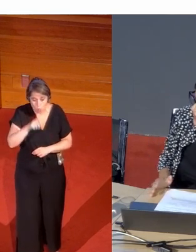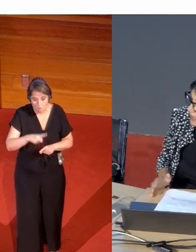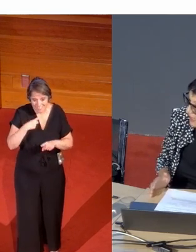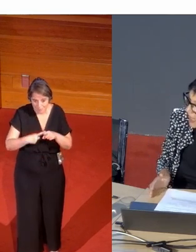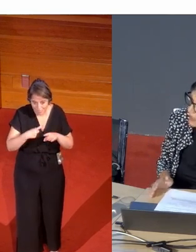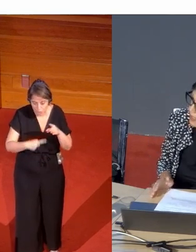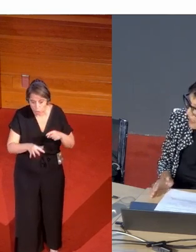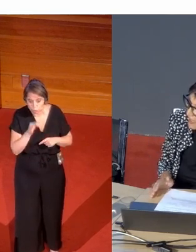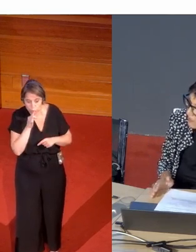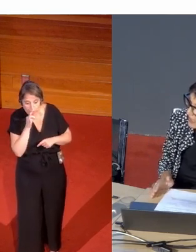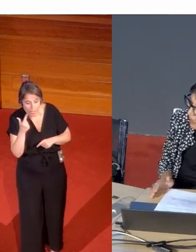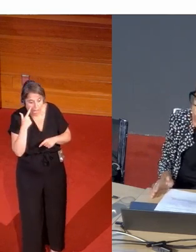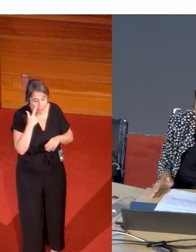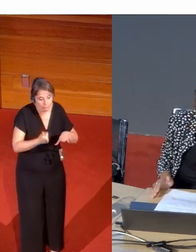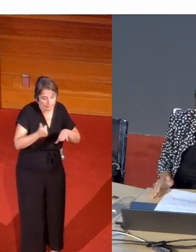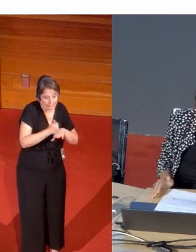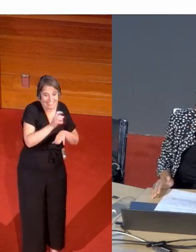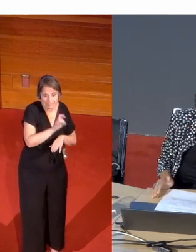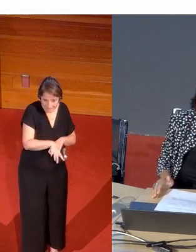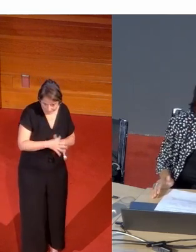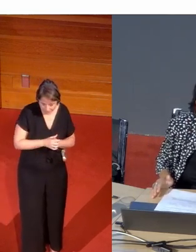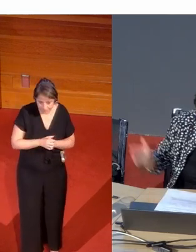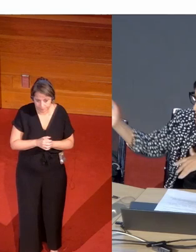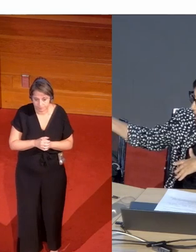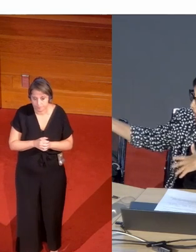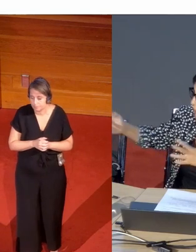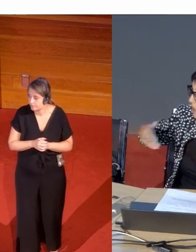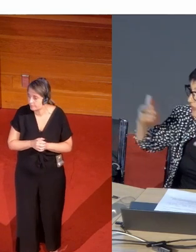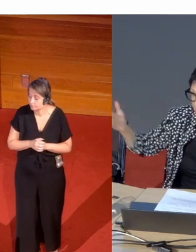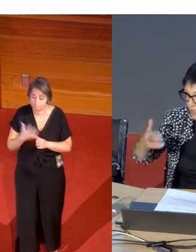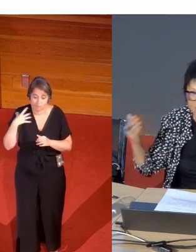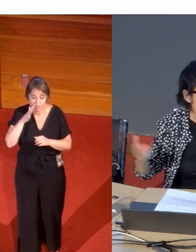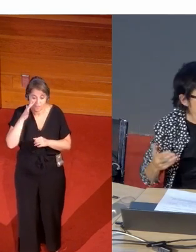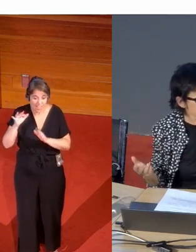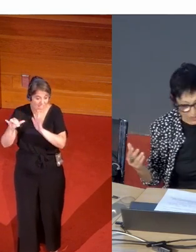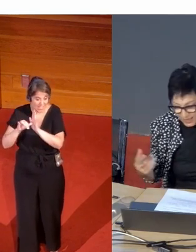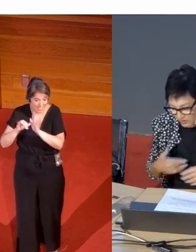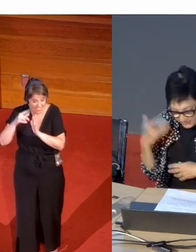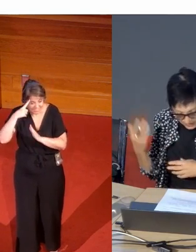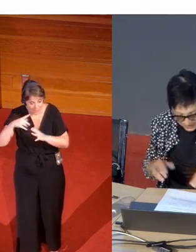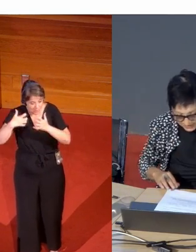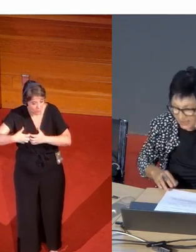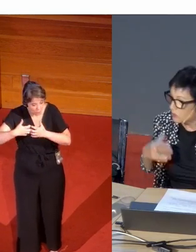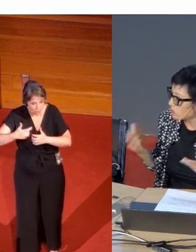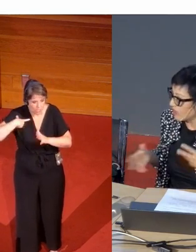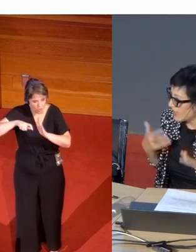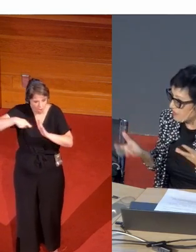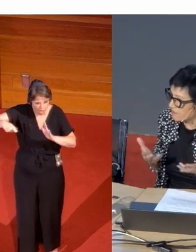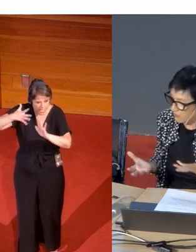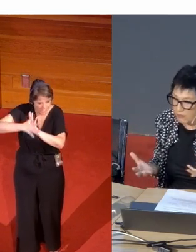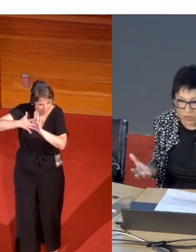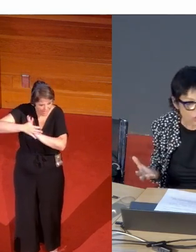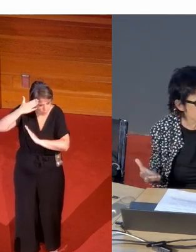y están ahí a ver qué pasa aquí los tenéis al lado probablemente sabéis más cómo funciona no hace falta que me extienda aquí en un